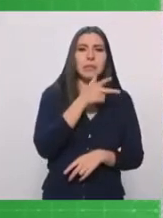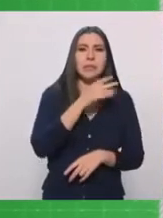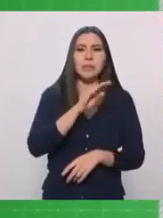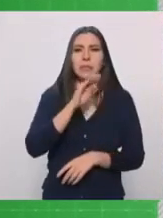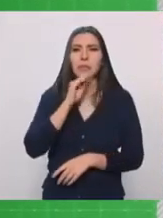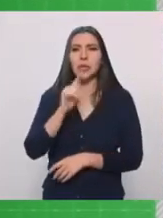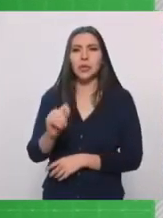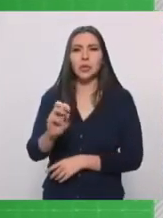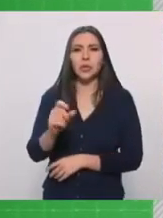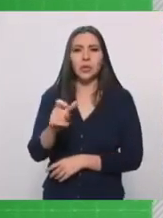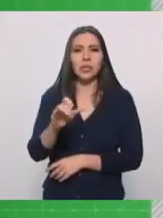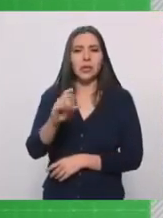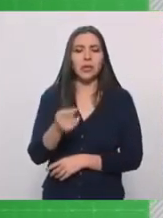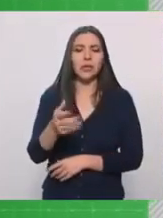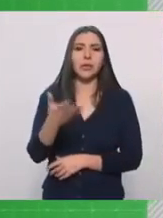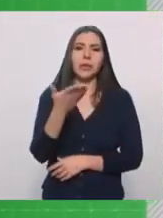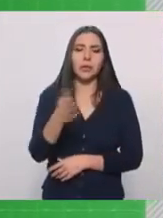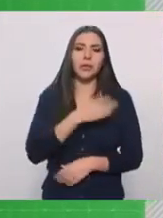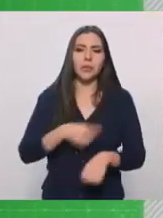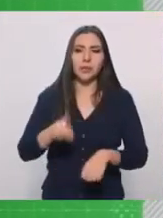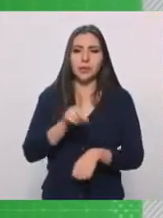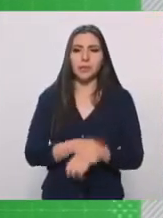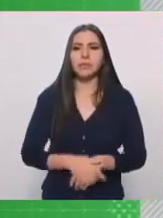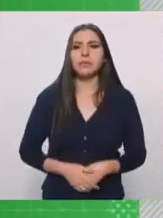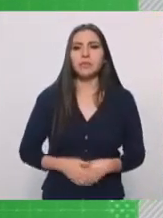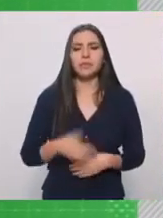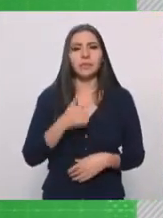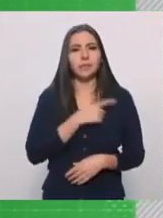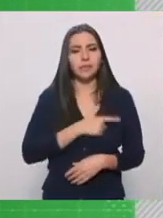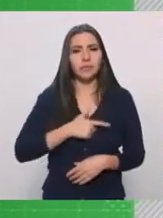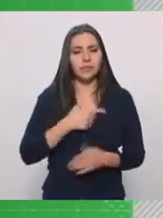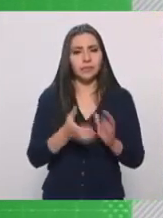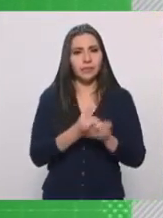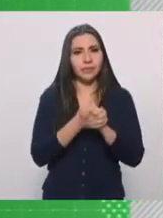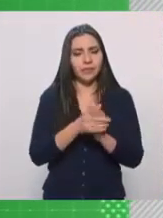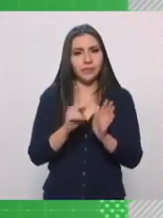día. Gracias, Aldo. Buen día, un gusto saludarlos nuevamente. Buen inicio de semana. Gracias, muy buenos días.